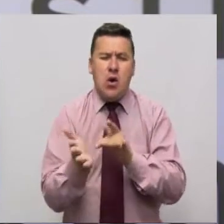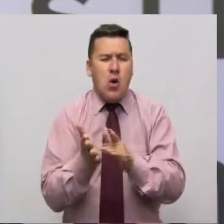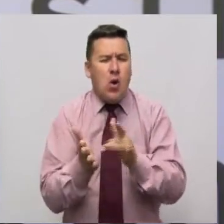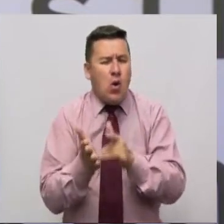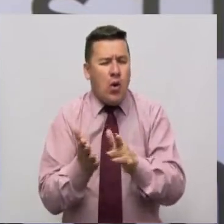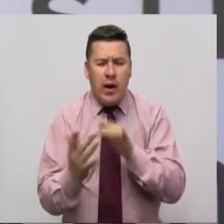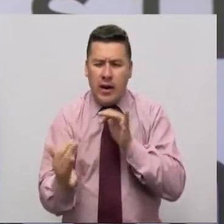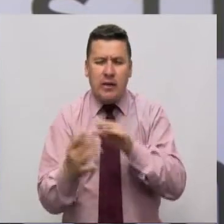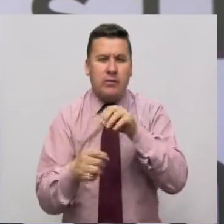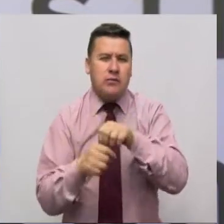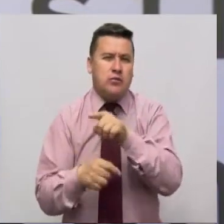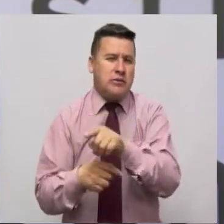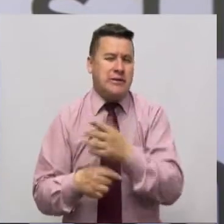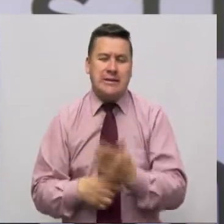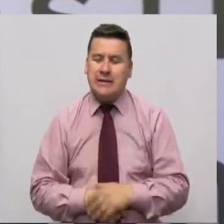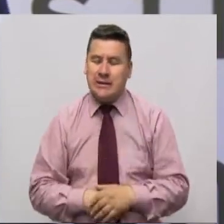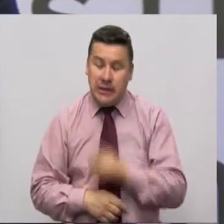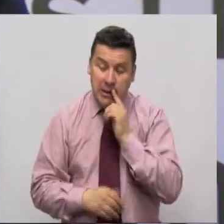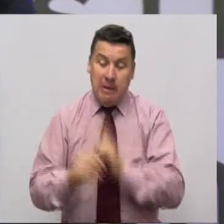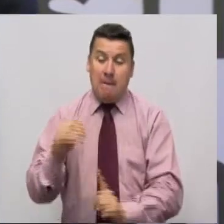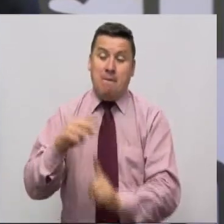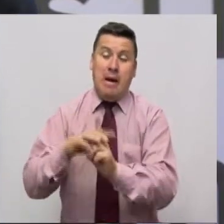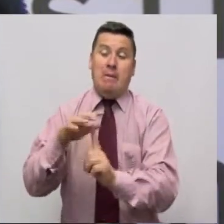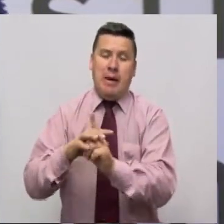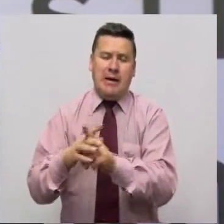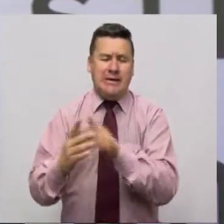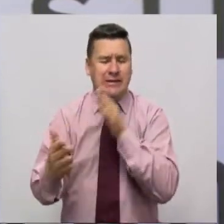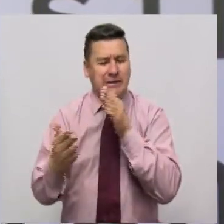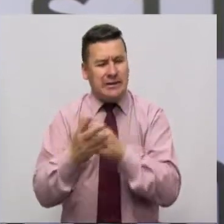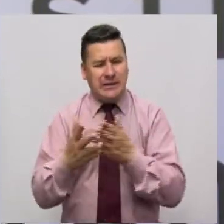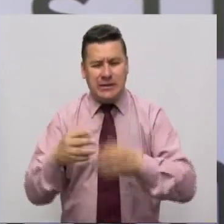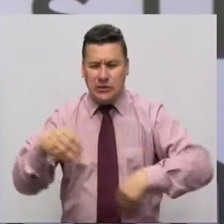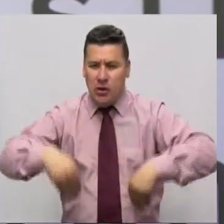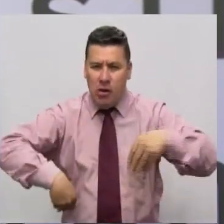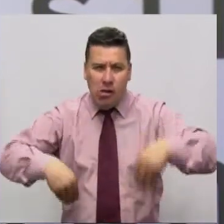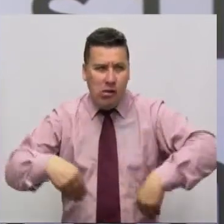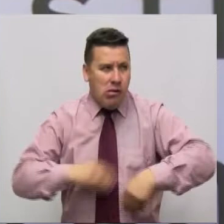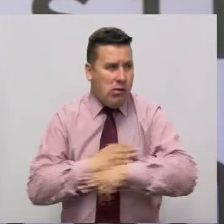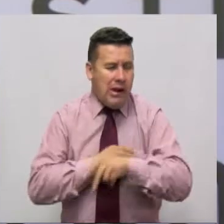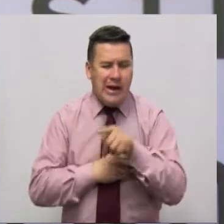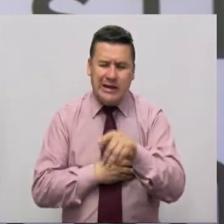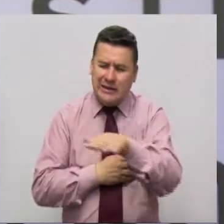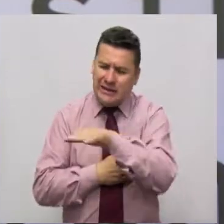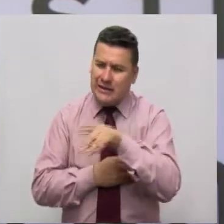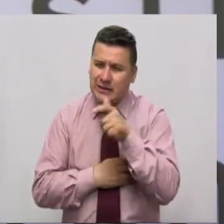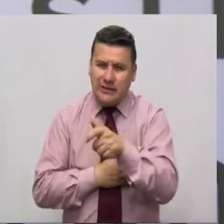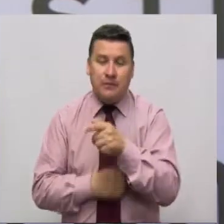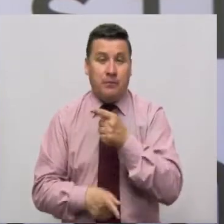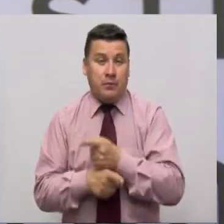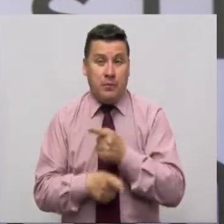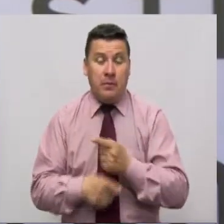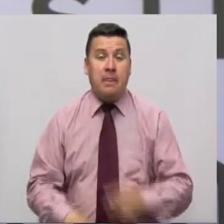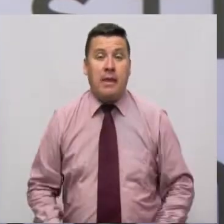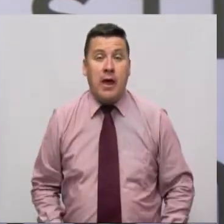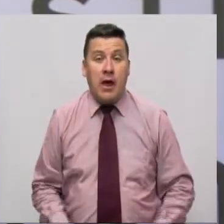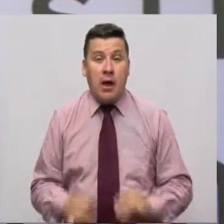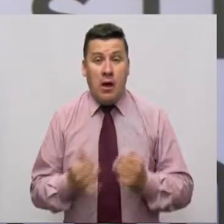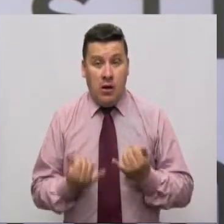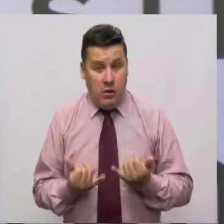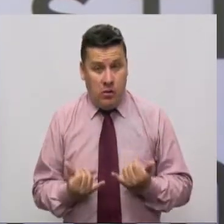una guerra urgente es la imprescindible lucha contra la corrupción.